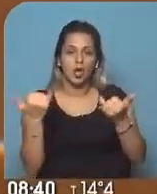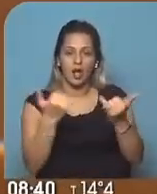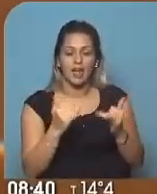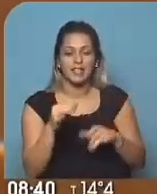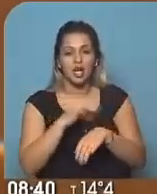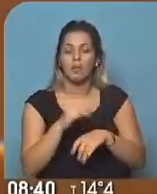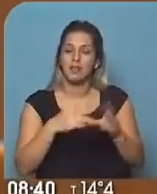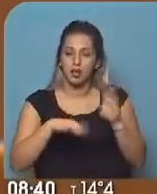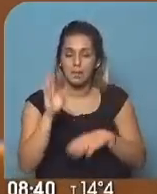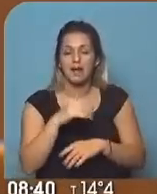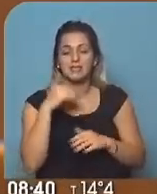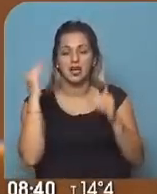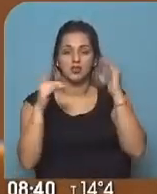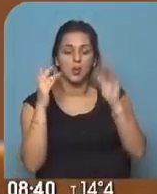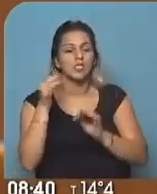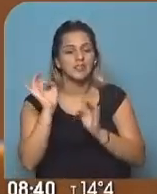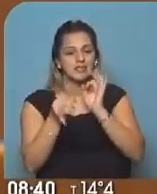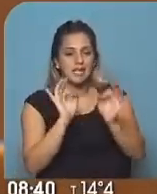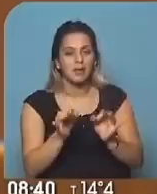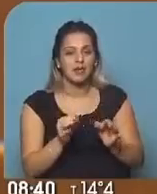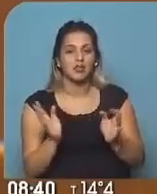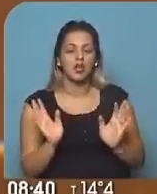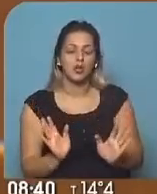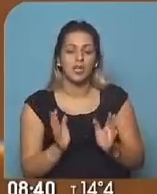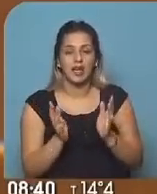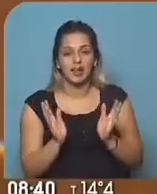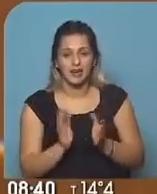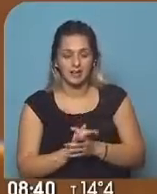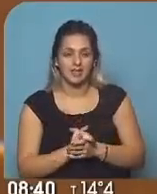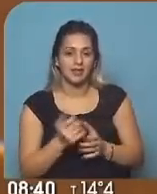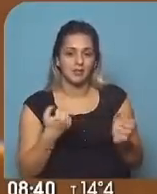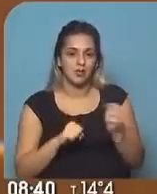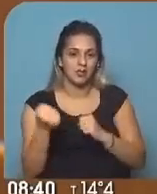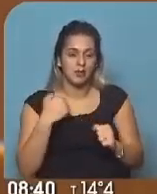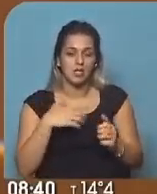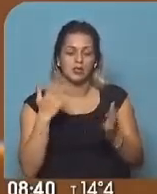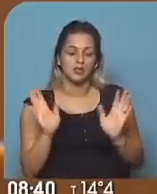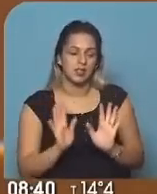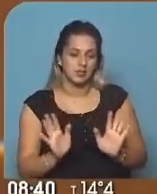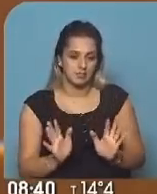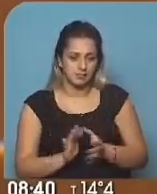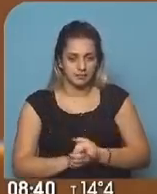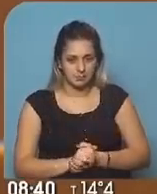médicos más precisamente y en los adultos, sabiendo que no podemos desestimar, pero tampoco enloquecernos con esta situación. ¿Sí? Muy amable. Bueno.